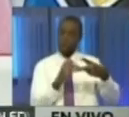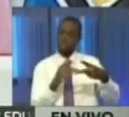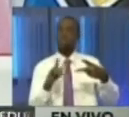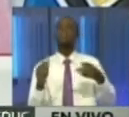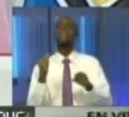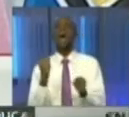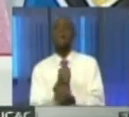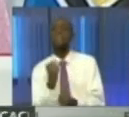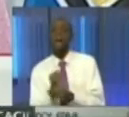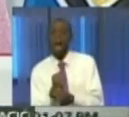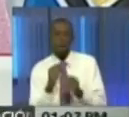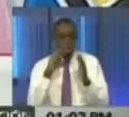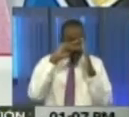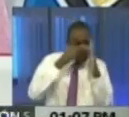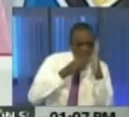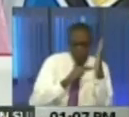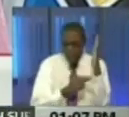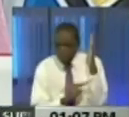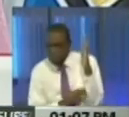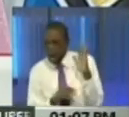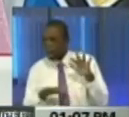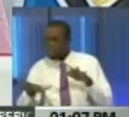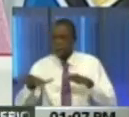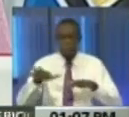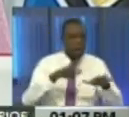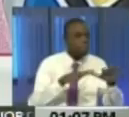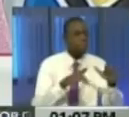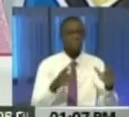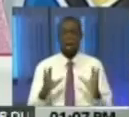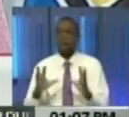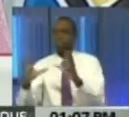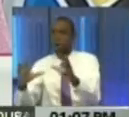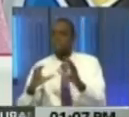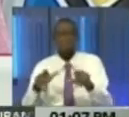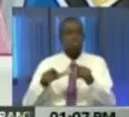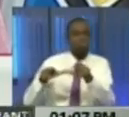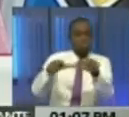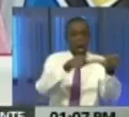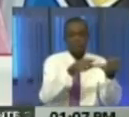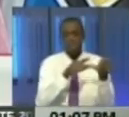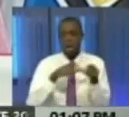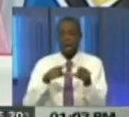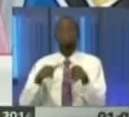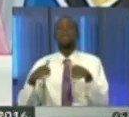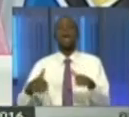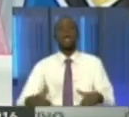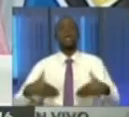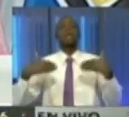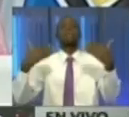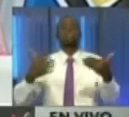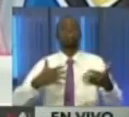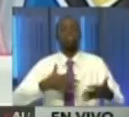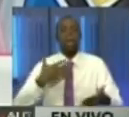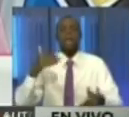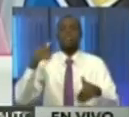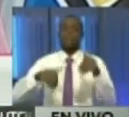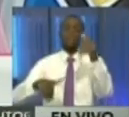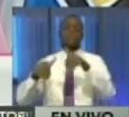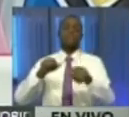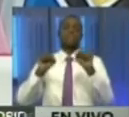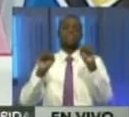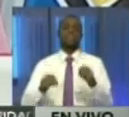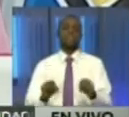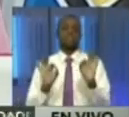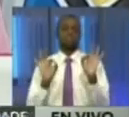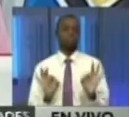y de producción que hace posible el evento electoral o el evento de referendo y que por mandato constitucional